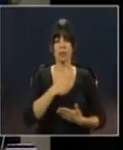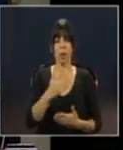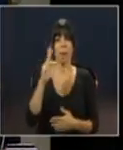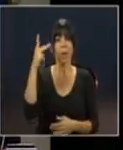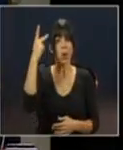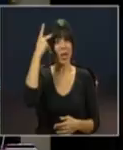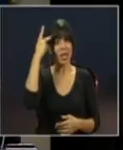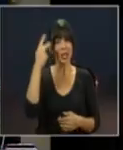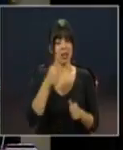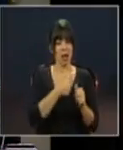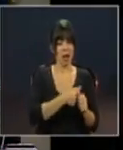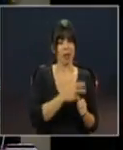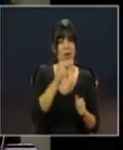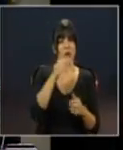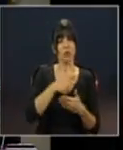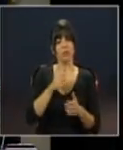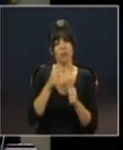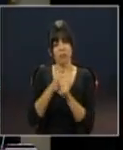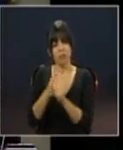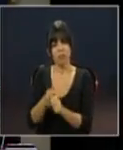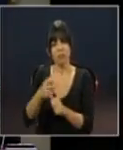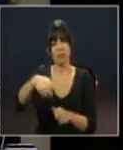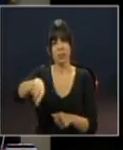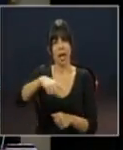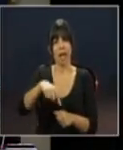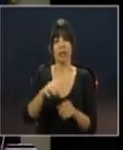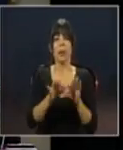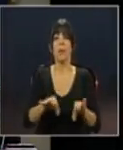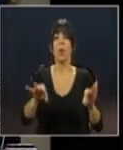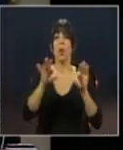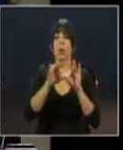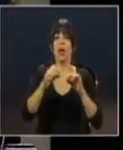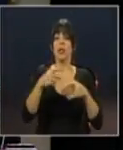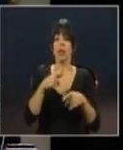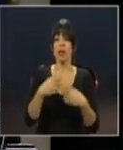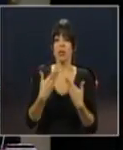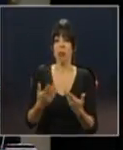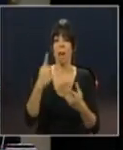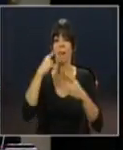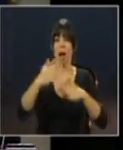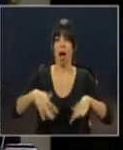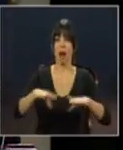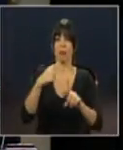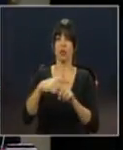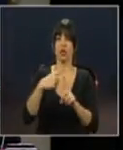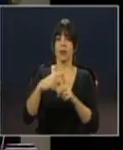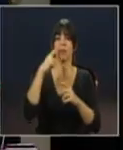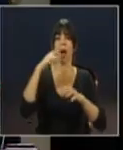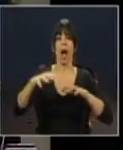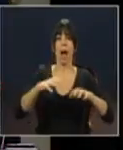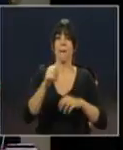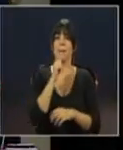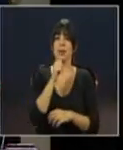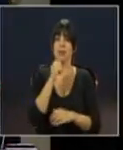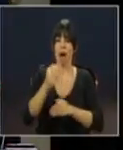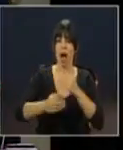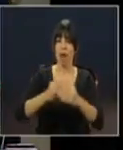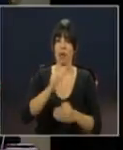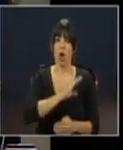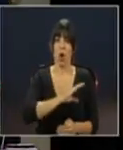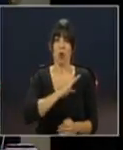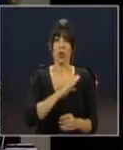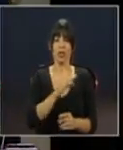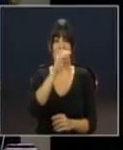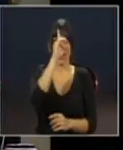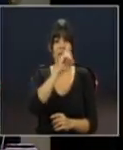político, pues de ello depende el mantenimiento de un entorno favorable para la actividad privada, de condiciones dignas para las